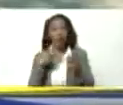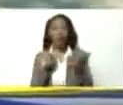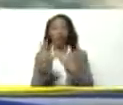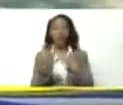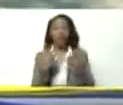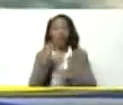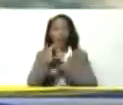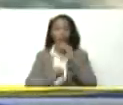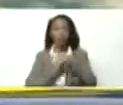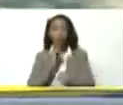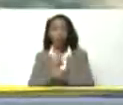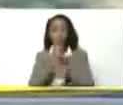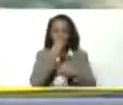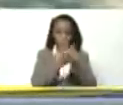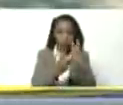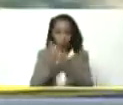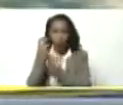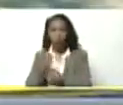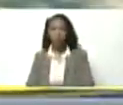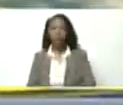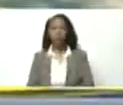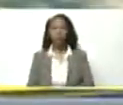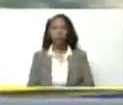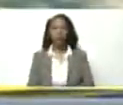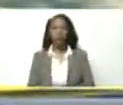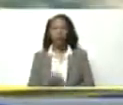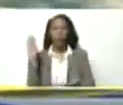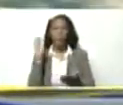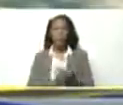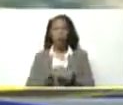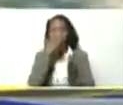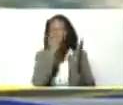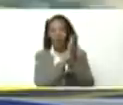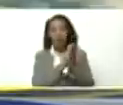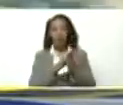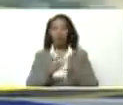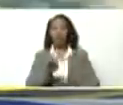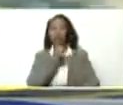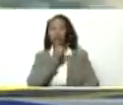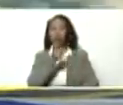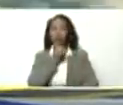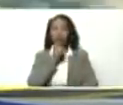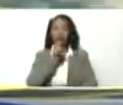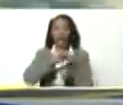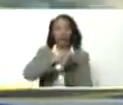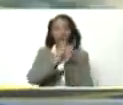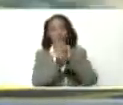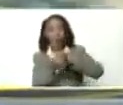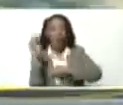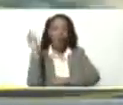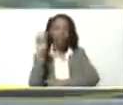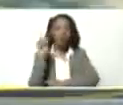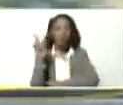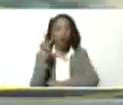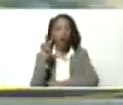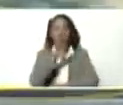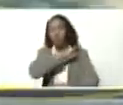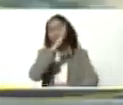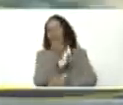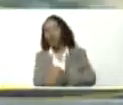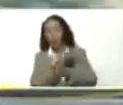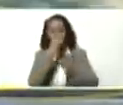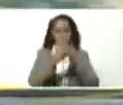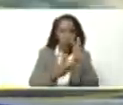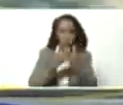Feria Internacional del Turismo, nos coloca frente a un gran desafío: convertir a Venezuela en una potencia turística.